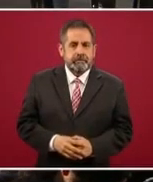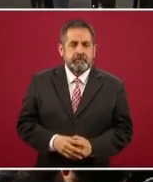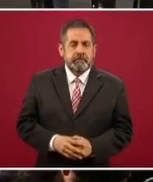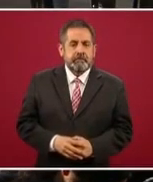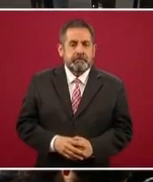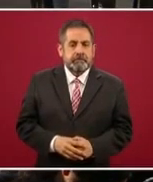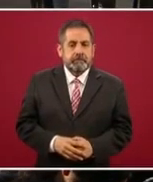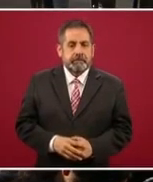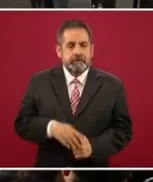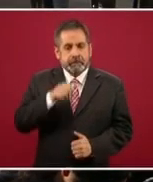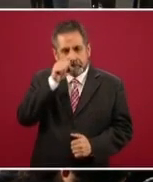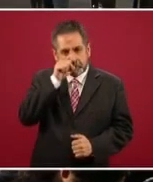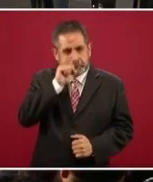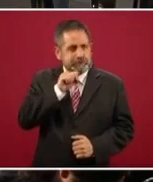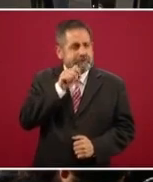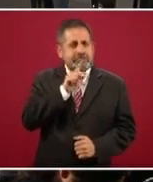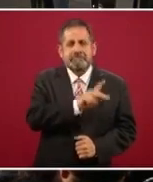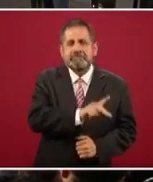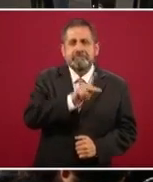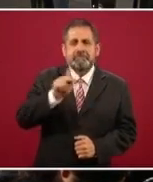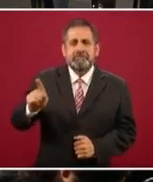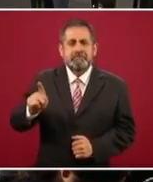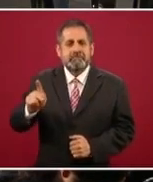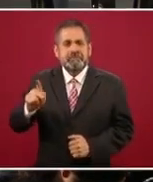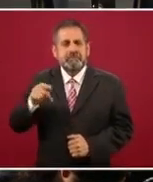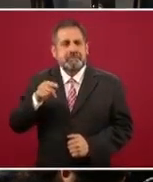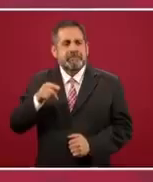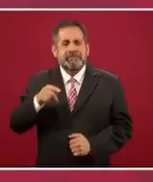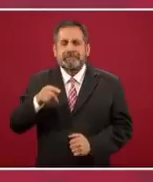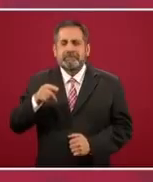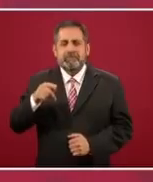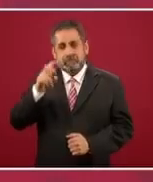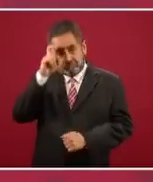las monarquías sexenales.